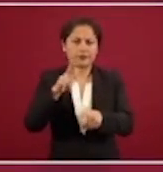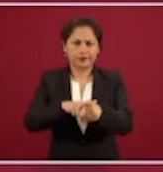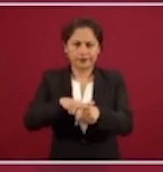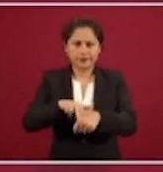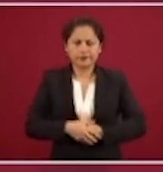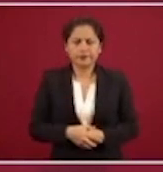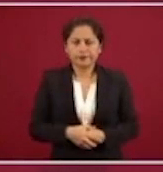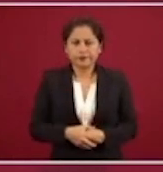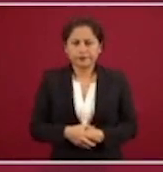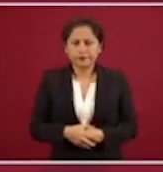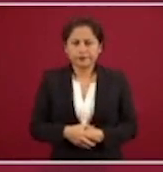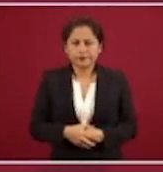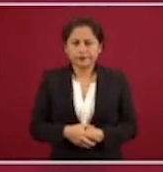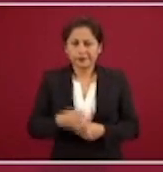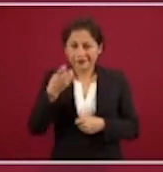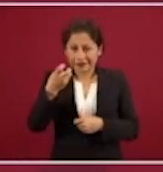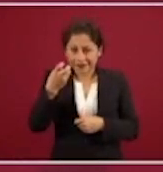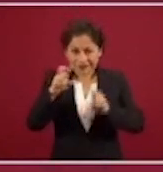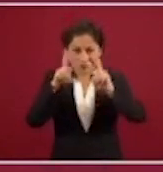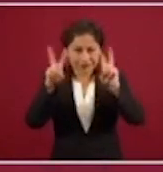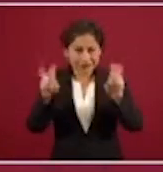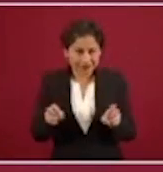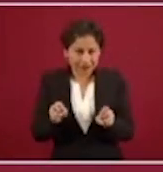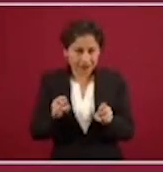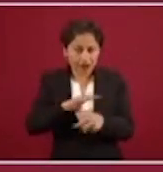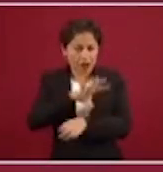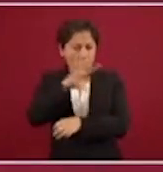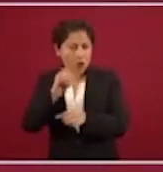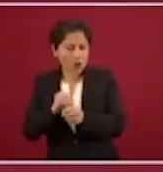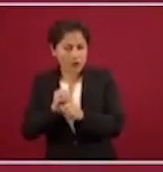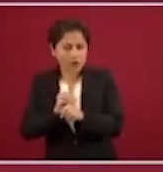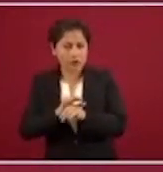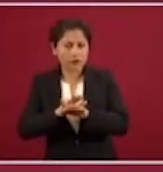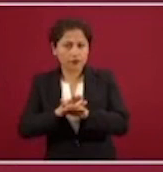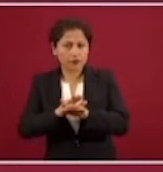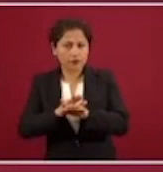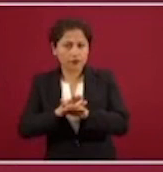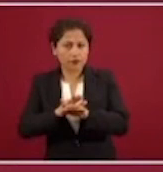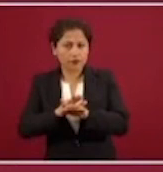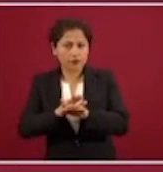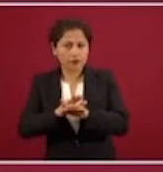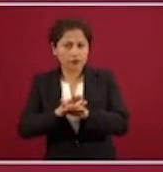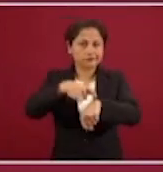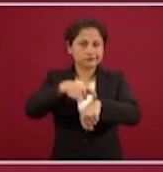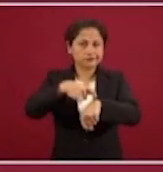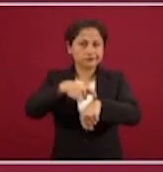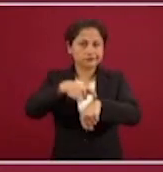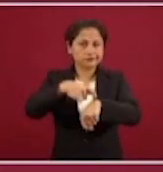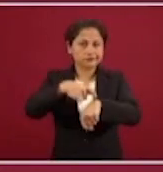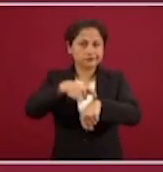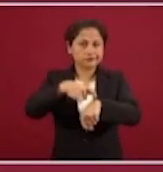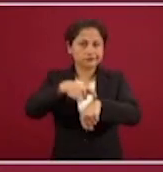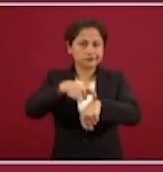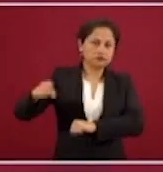toda la información sobre esto yo creo que hoy a las 7 las puede dar el doctor hugo lópez